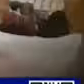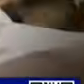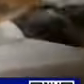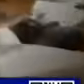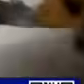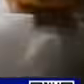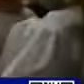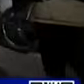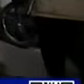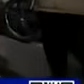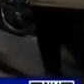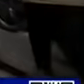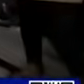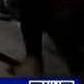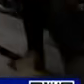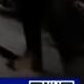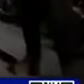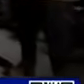guagua?